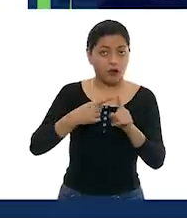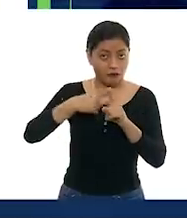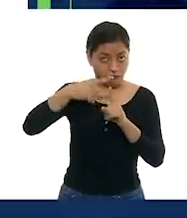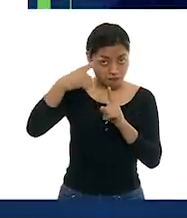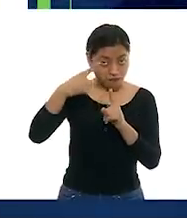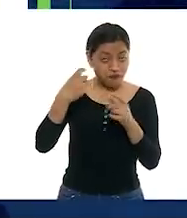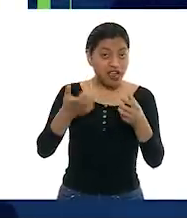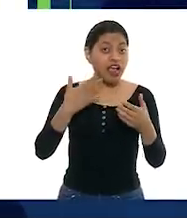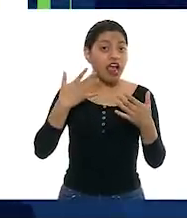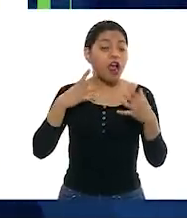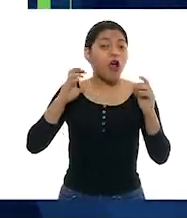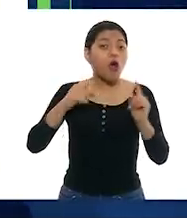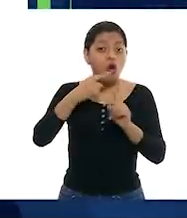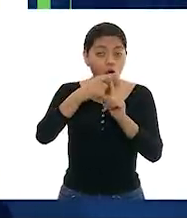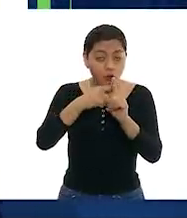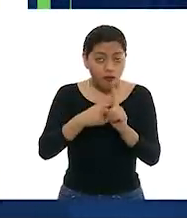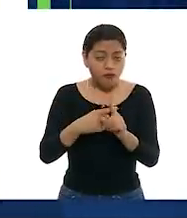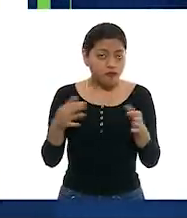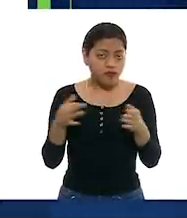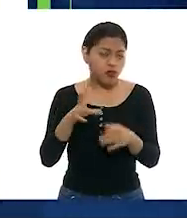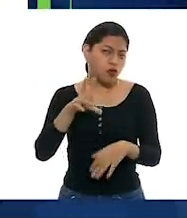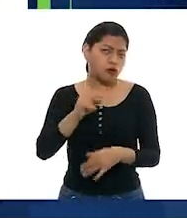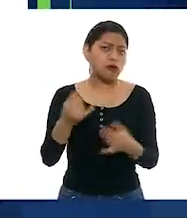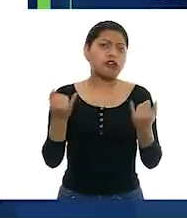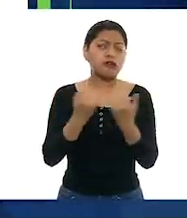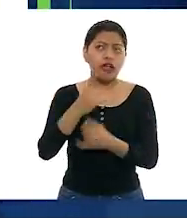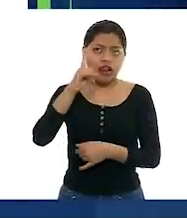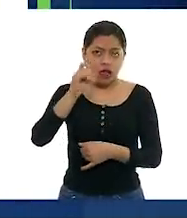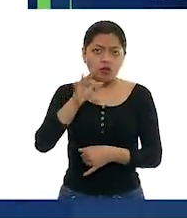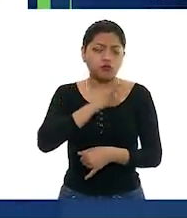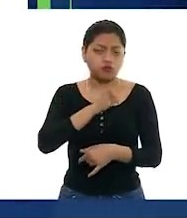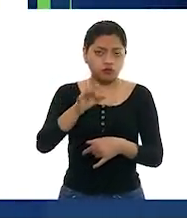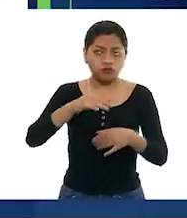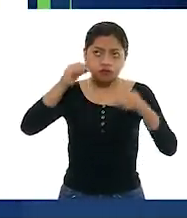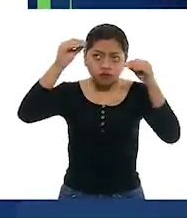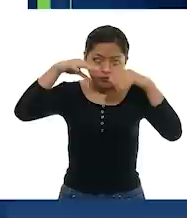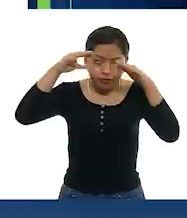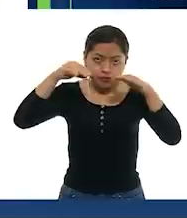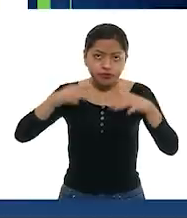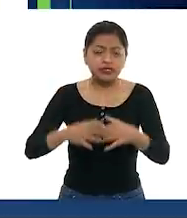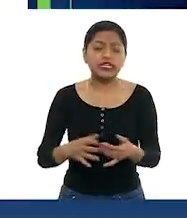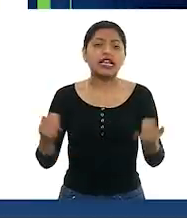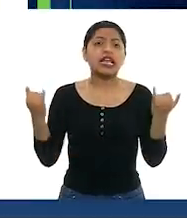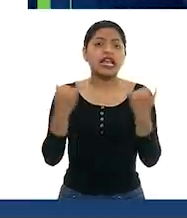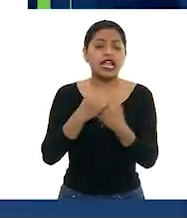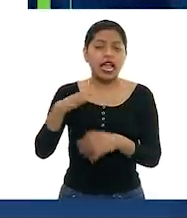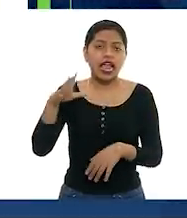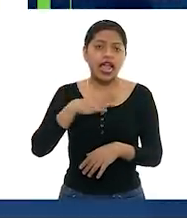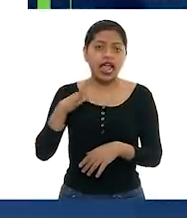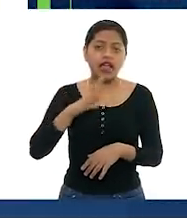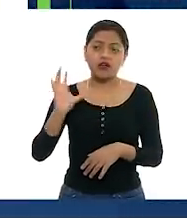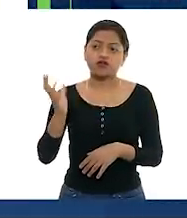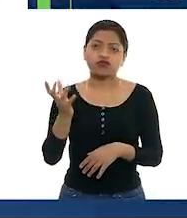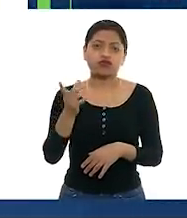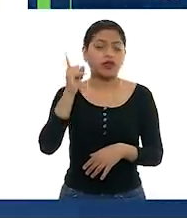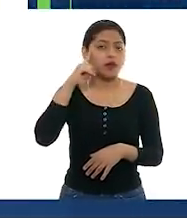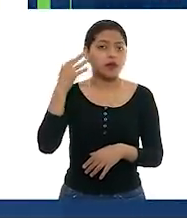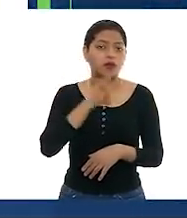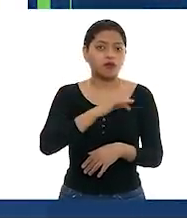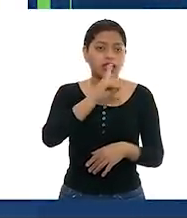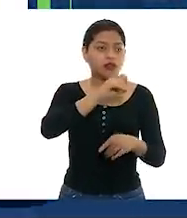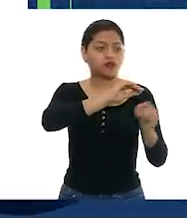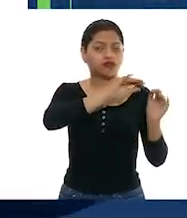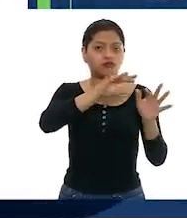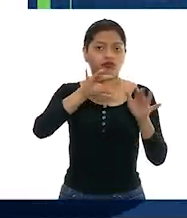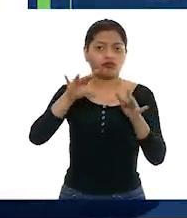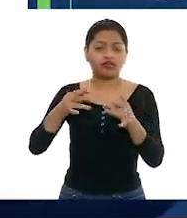la humedad y de otros factores ambientales. Además, pueden contar con sistemas automáticos de riego y ventilación,